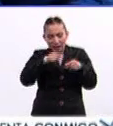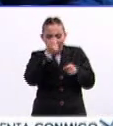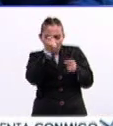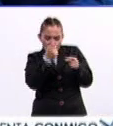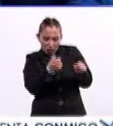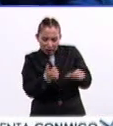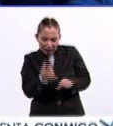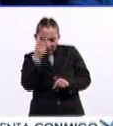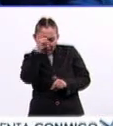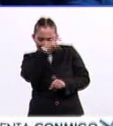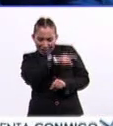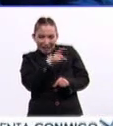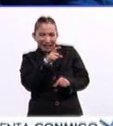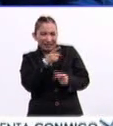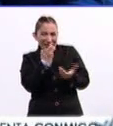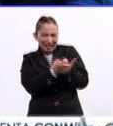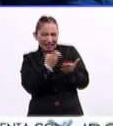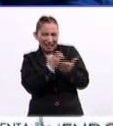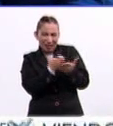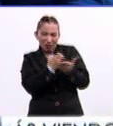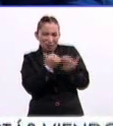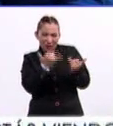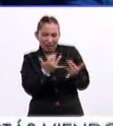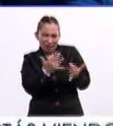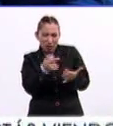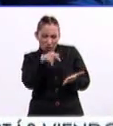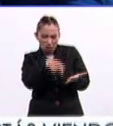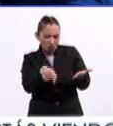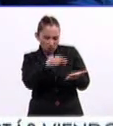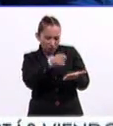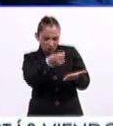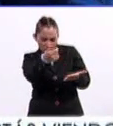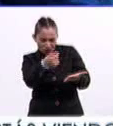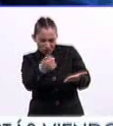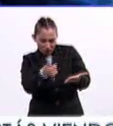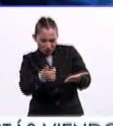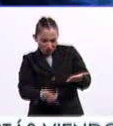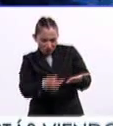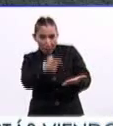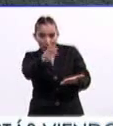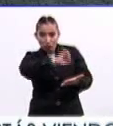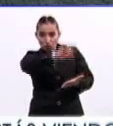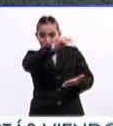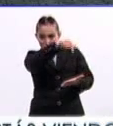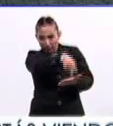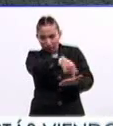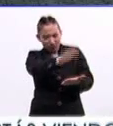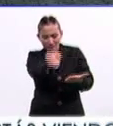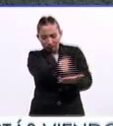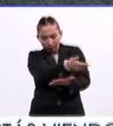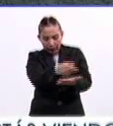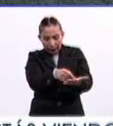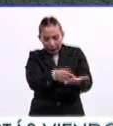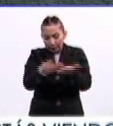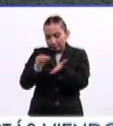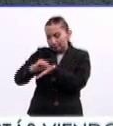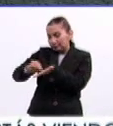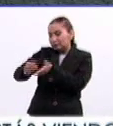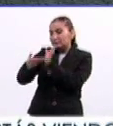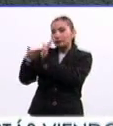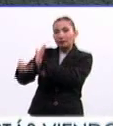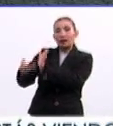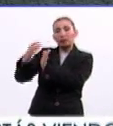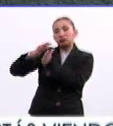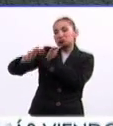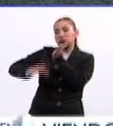crítico. lo más dedicado a los especialistas y dejar un texto claro y unas